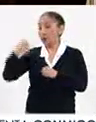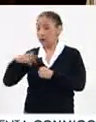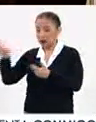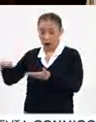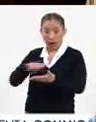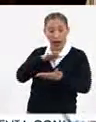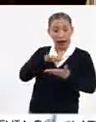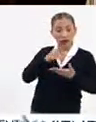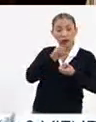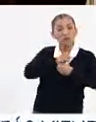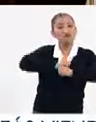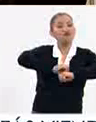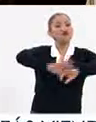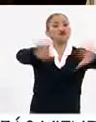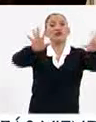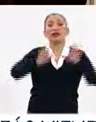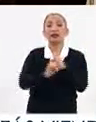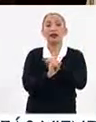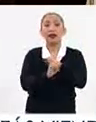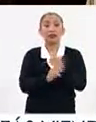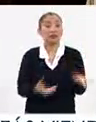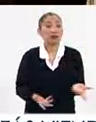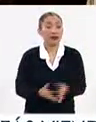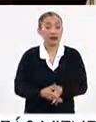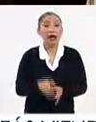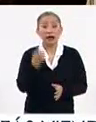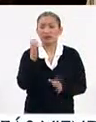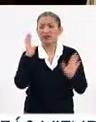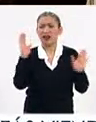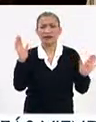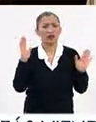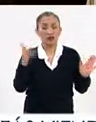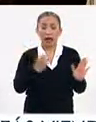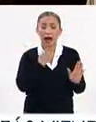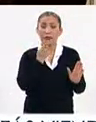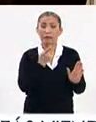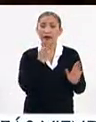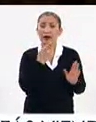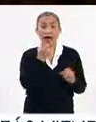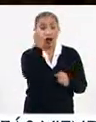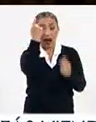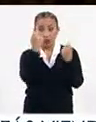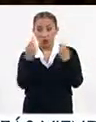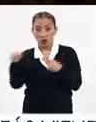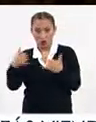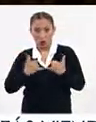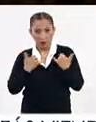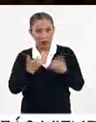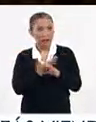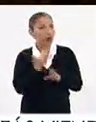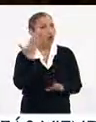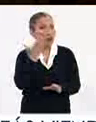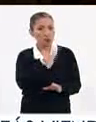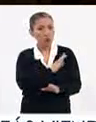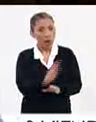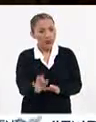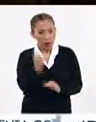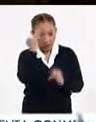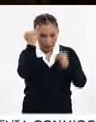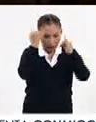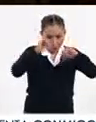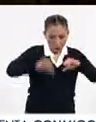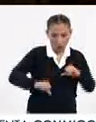persona y lo ponen a circular. Y eso es formidable, eso es formidable. Algunos muchachos son muy capaces de